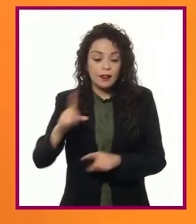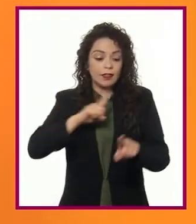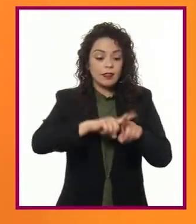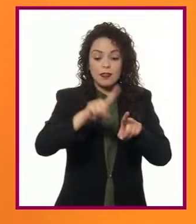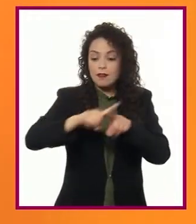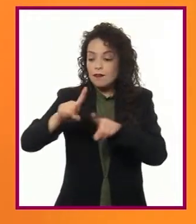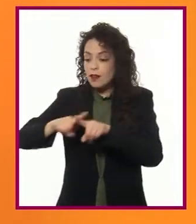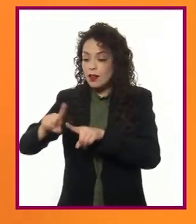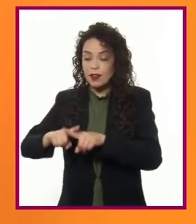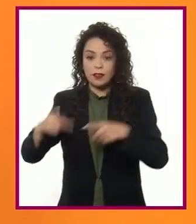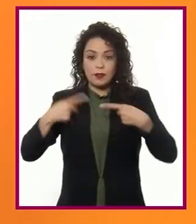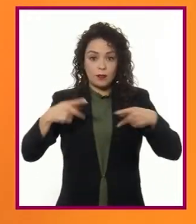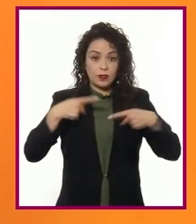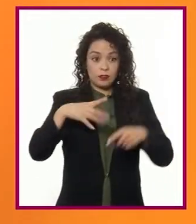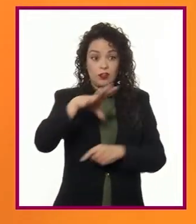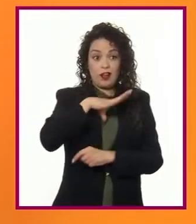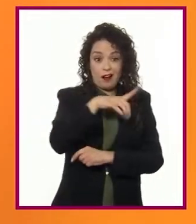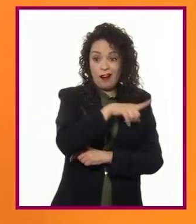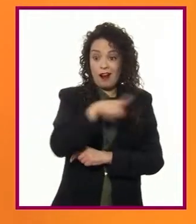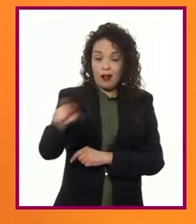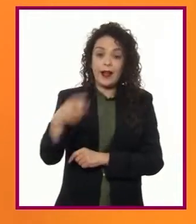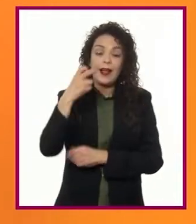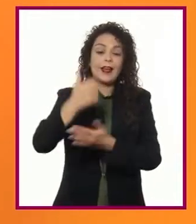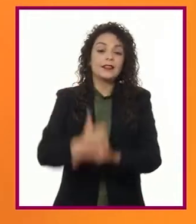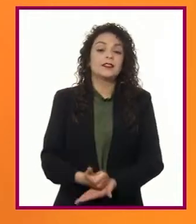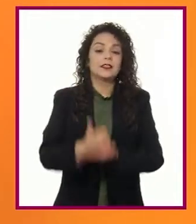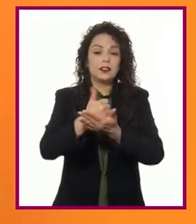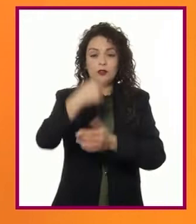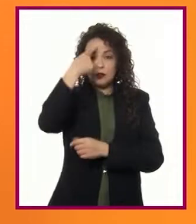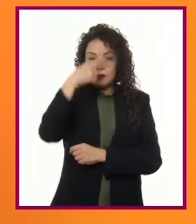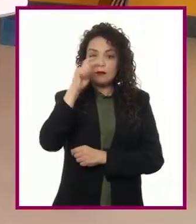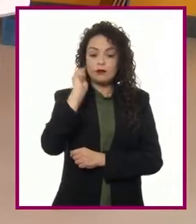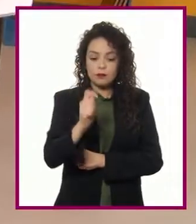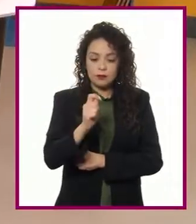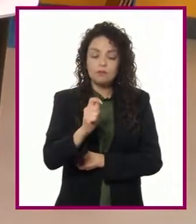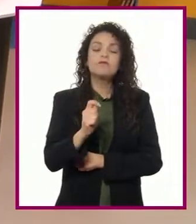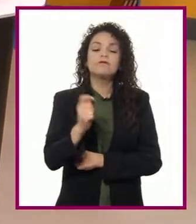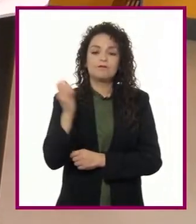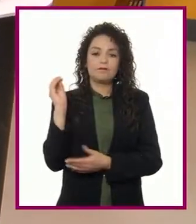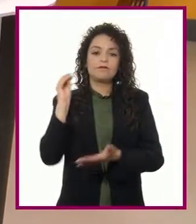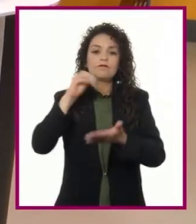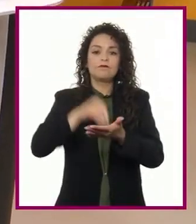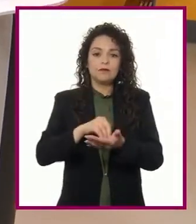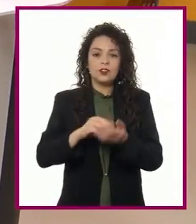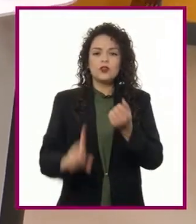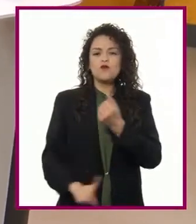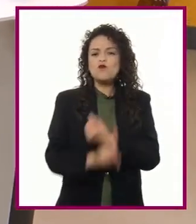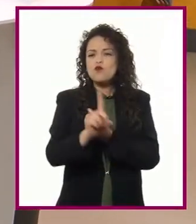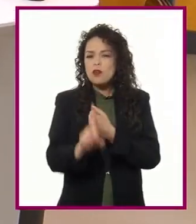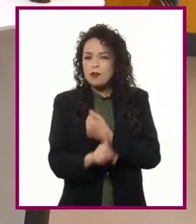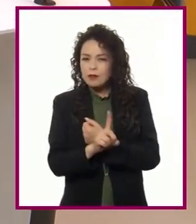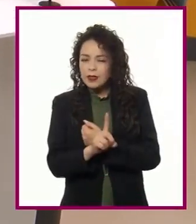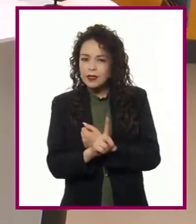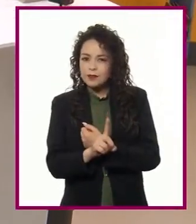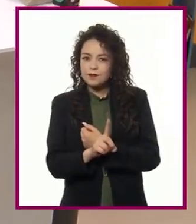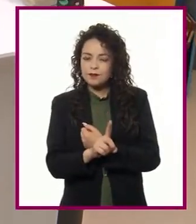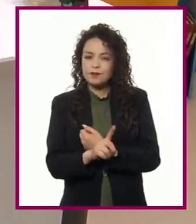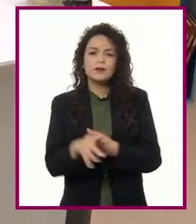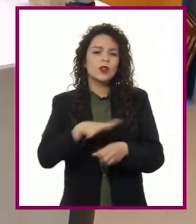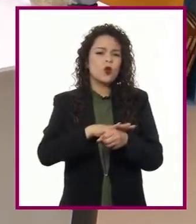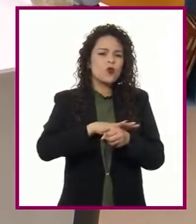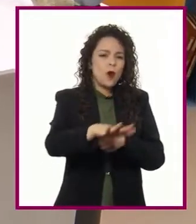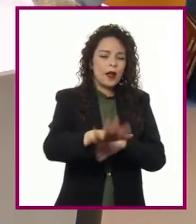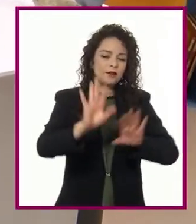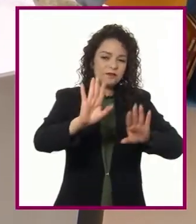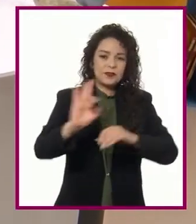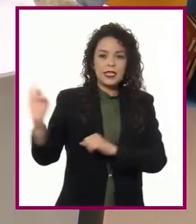necesidades que pudiéramos observar es lo que nos ayuda a plantearnos un problema. Un problema quizá es que no contamos